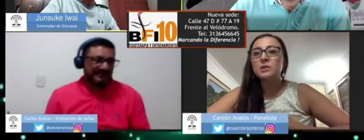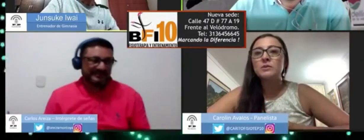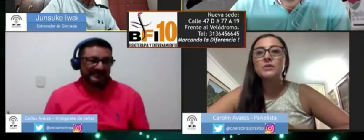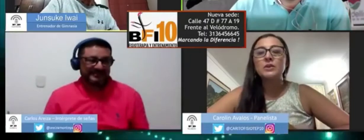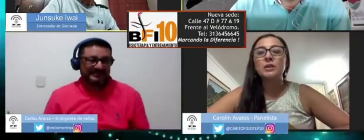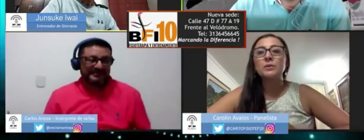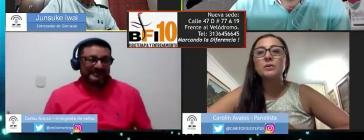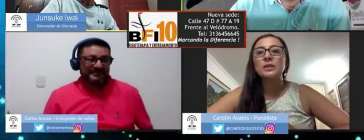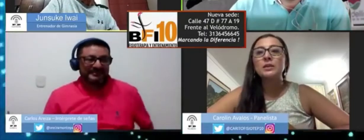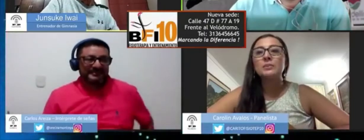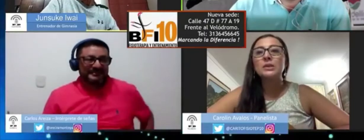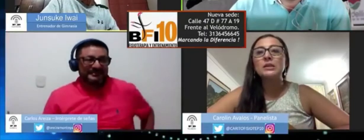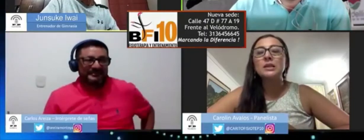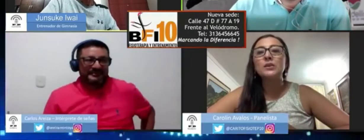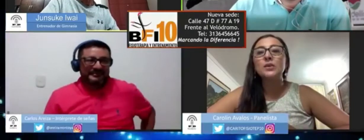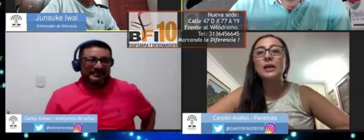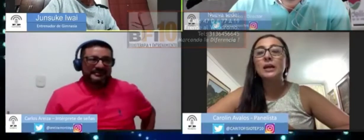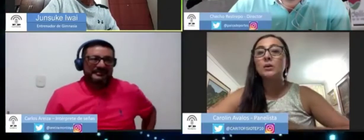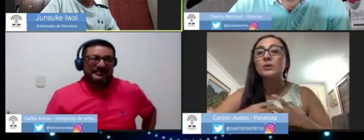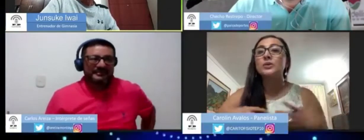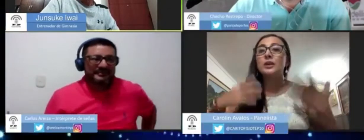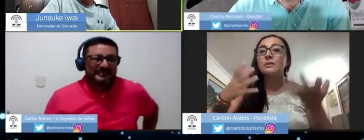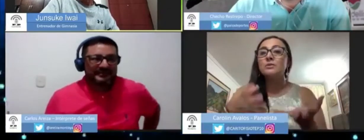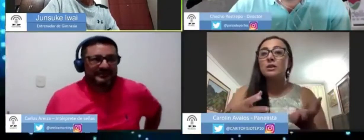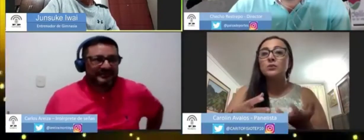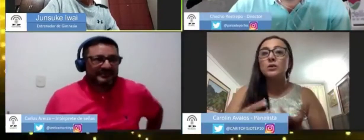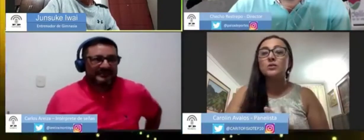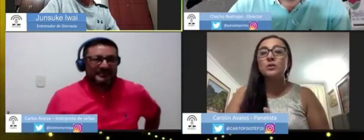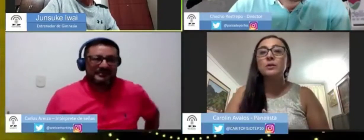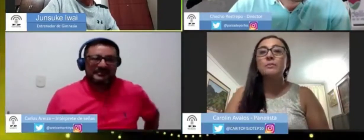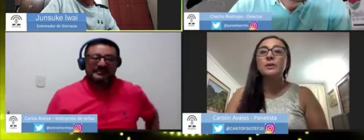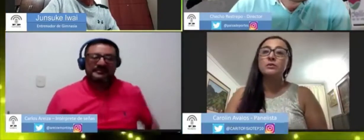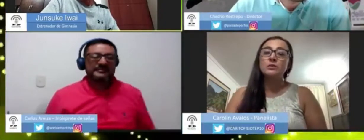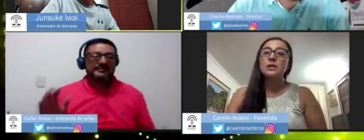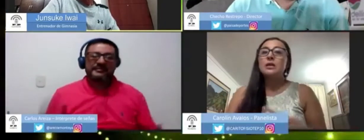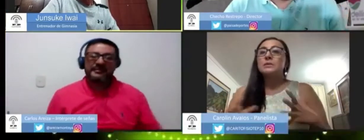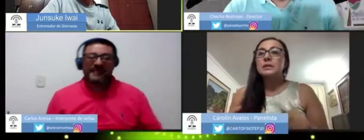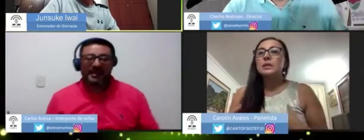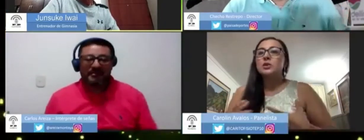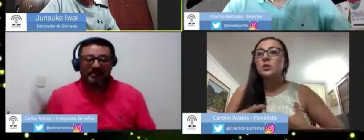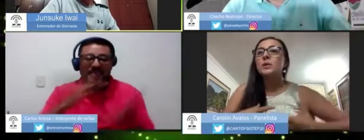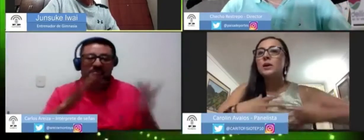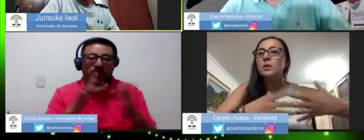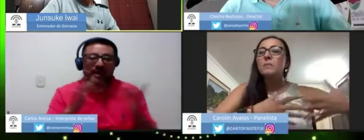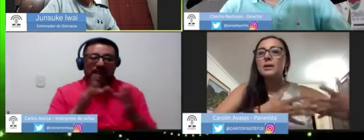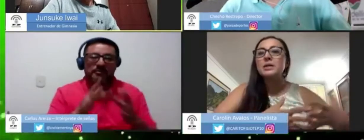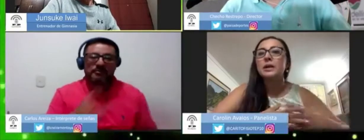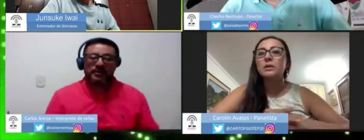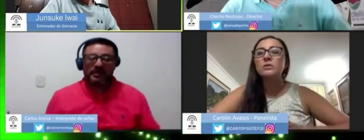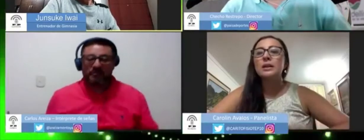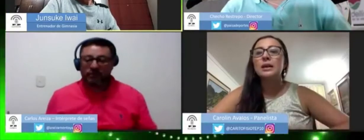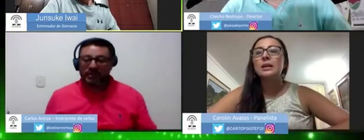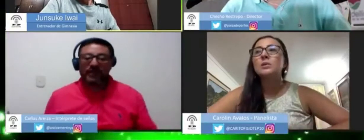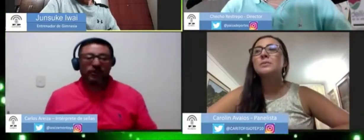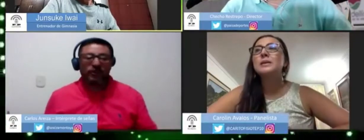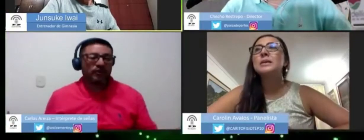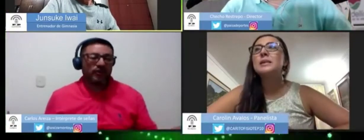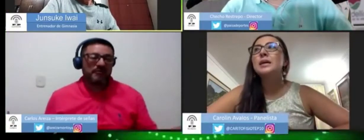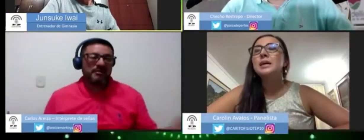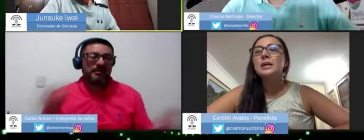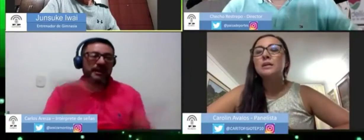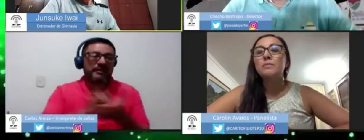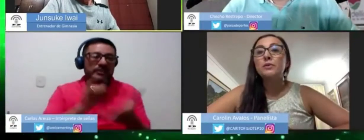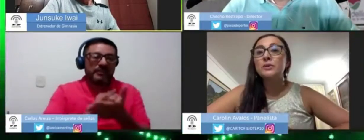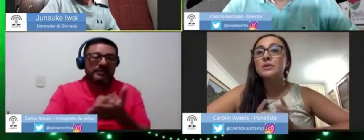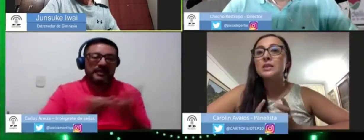como fisioterapeuta en Indeportes Antioquia. Y cuando llegamos a los Juegos Olímpicos, pues que yo debía acompañarlos a la competencia,